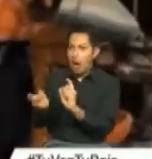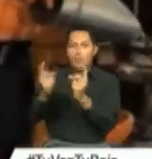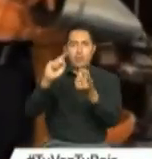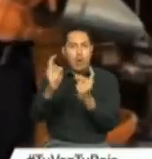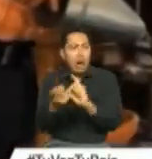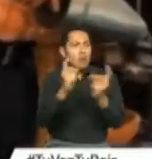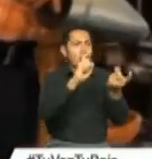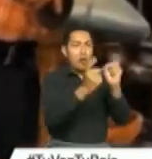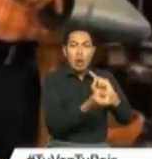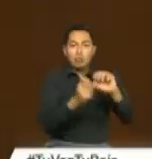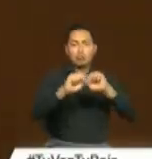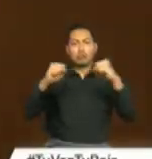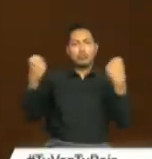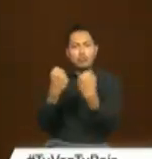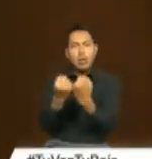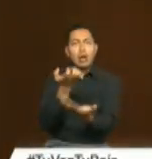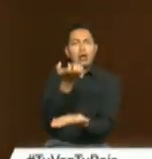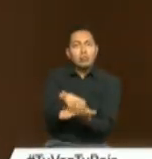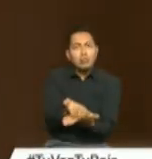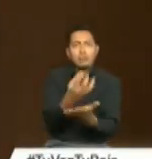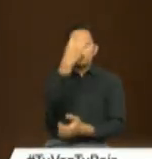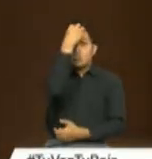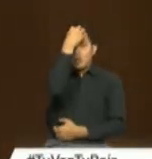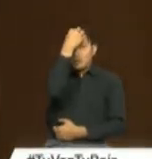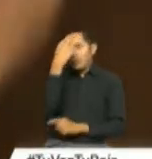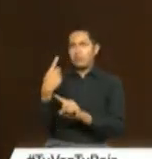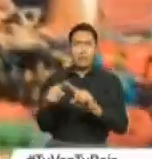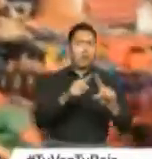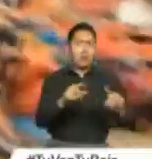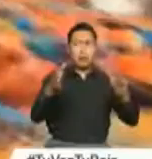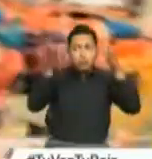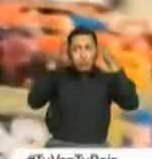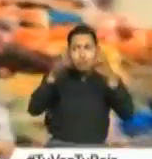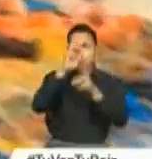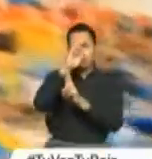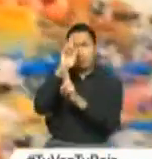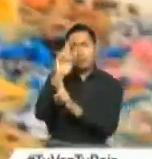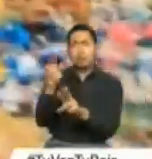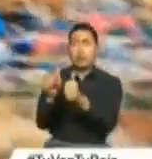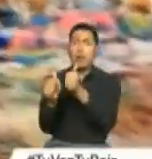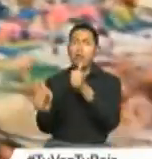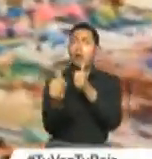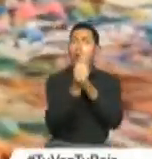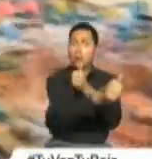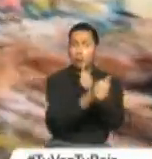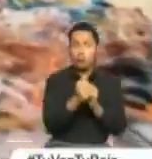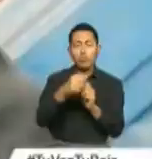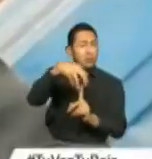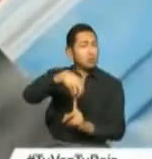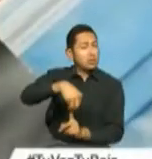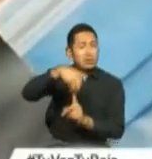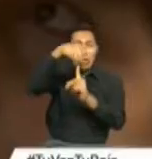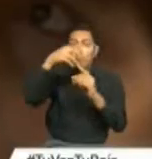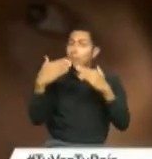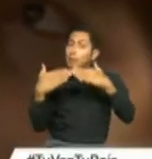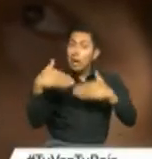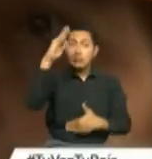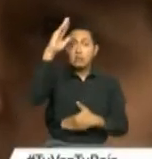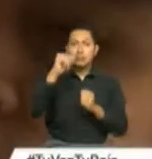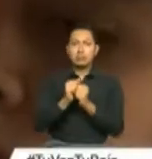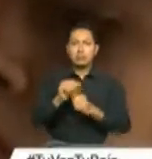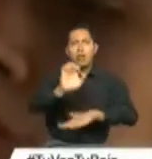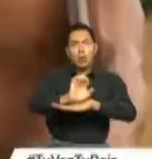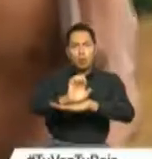educativos, sociales, económicos, entre otros. Pero tal vez lo más significativo es que seguirá promoviendo los grandes cambios